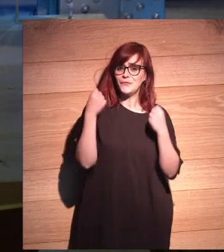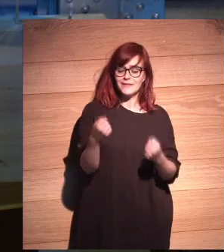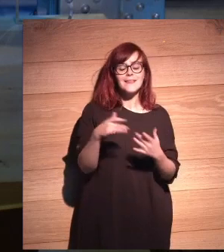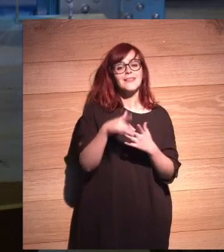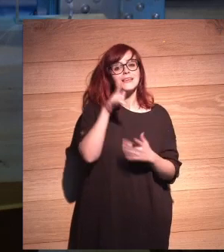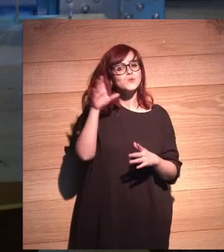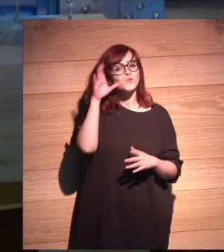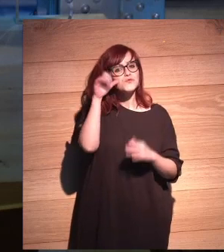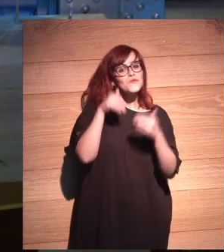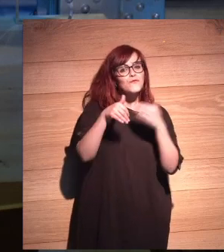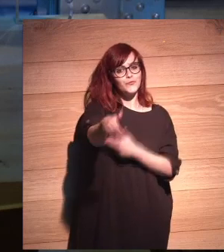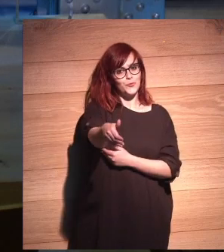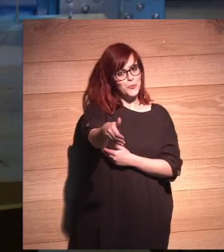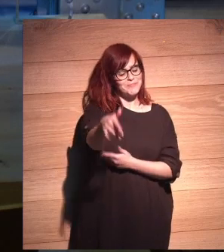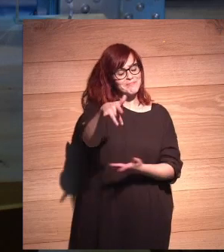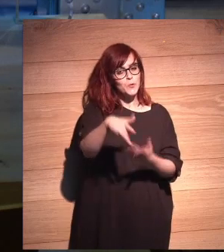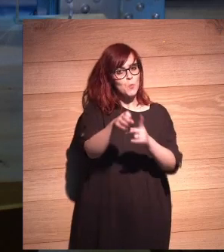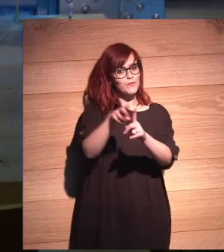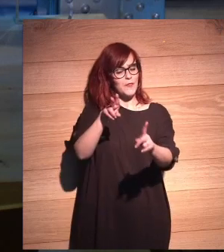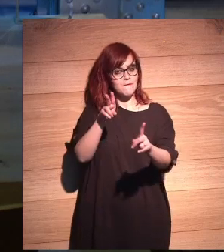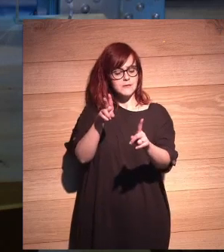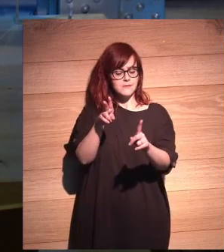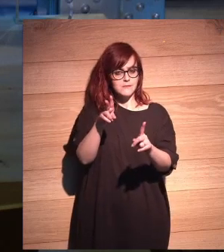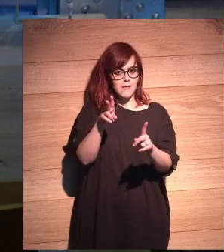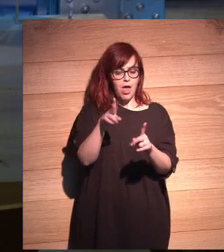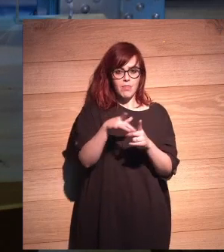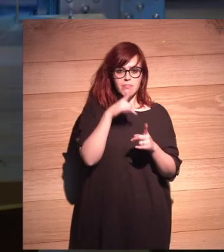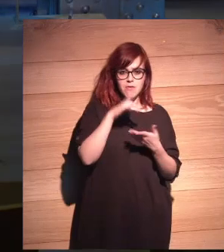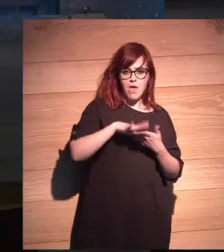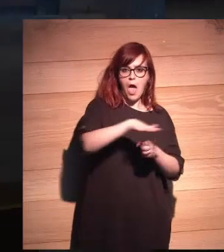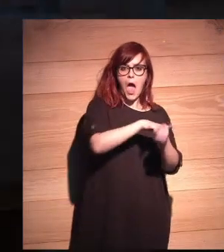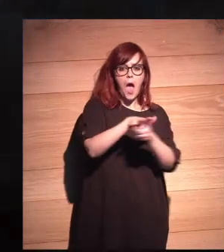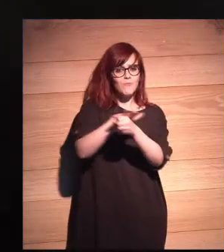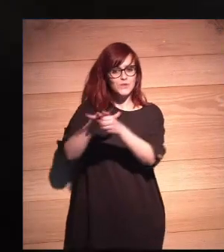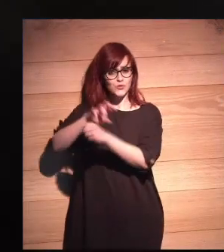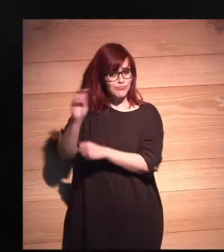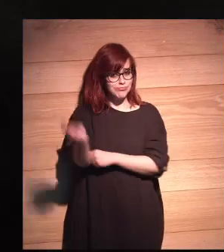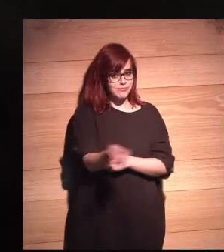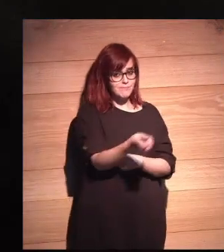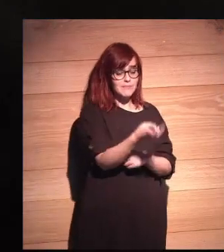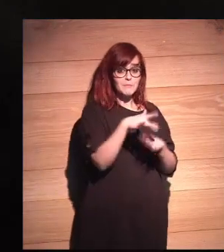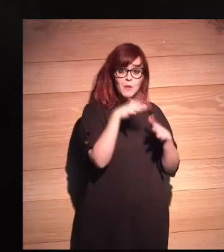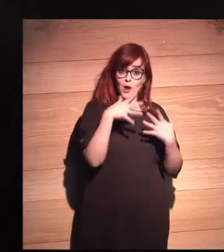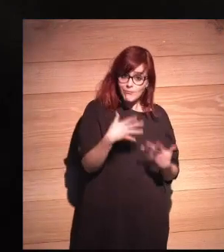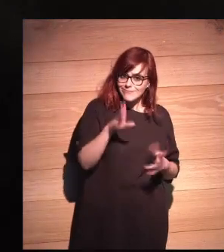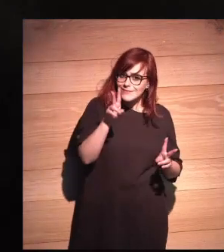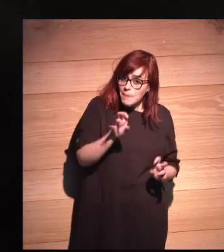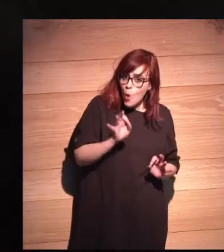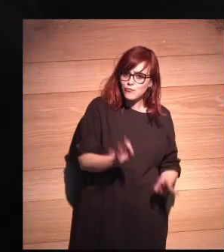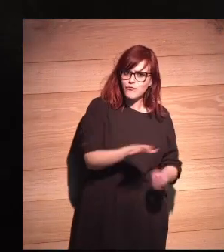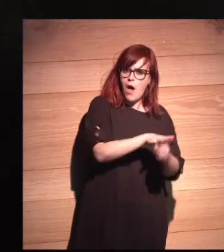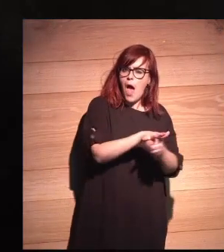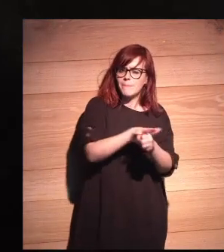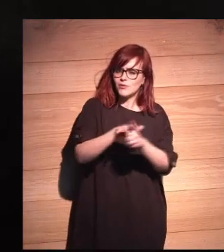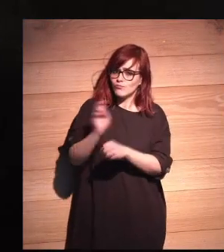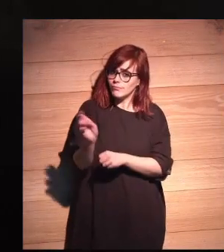el futuro desde una visión interdisciplinar, pero precisamente por ser interdisciplinar